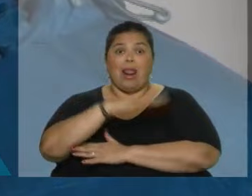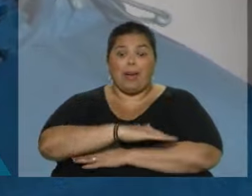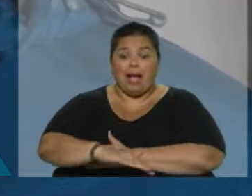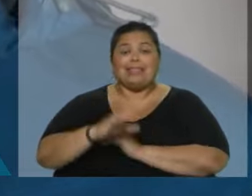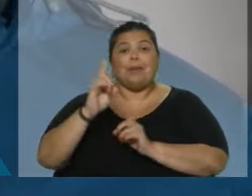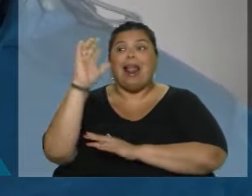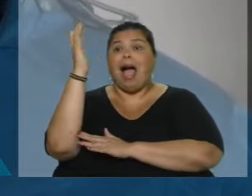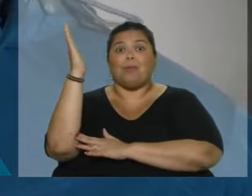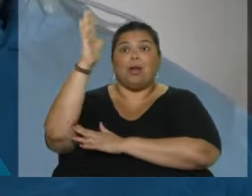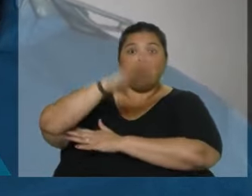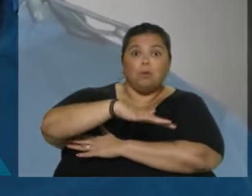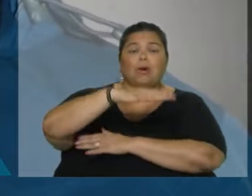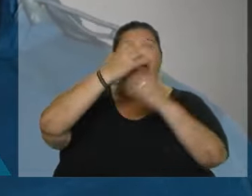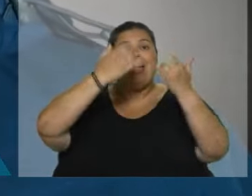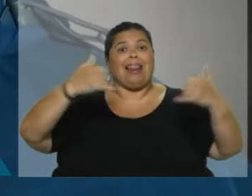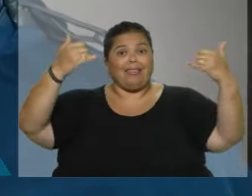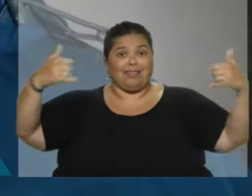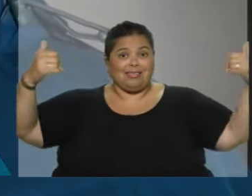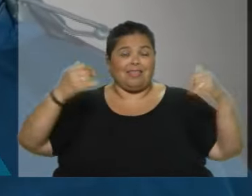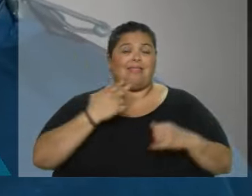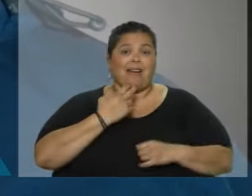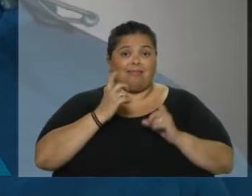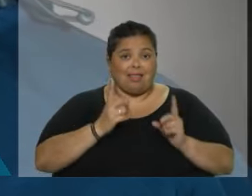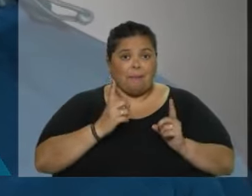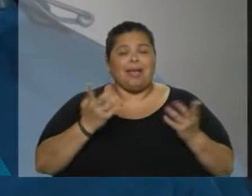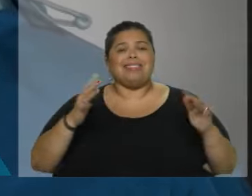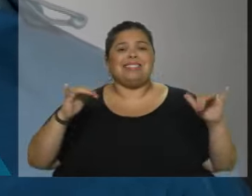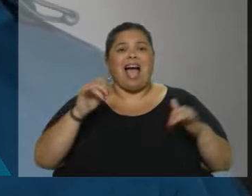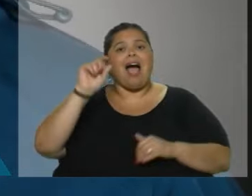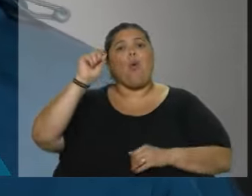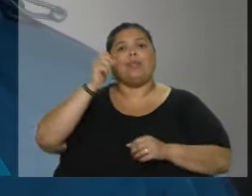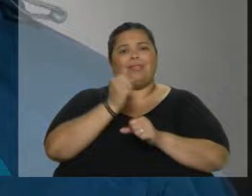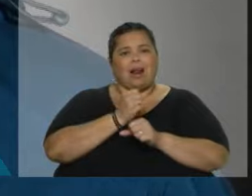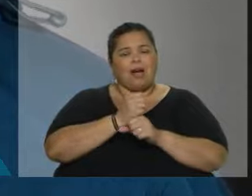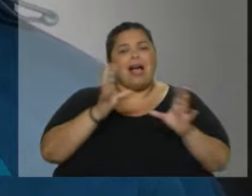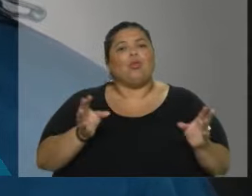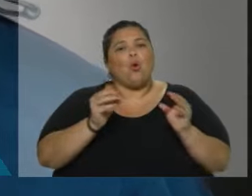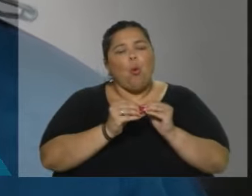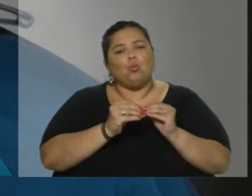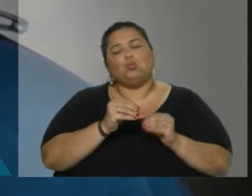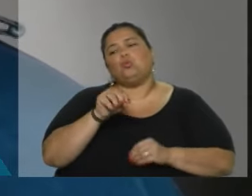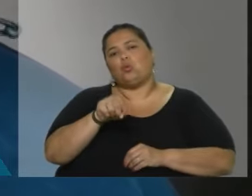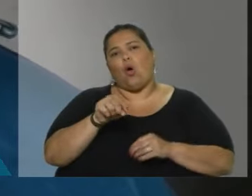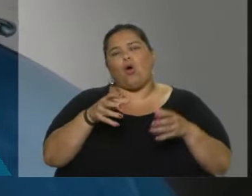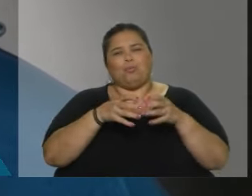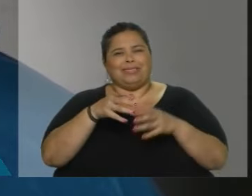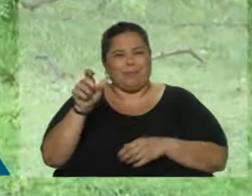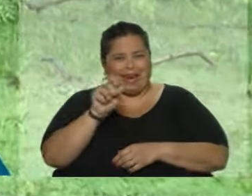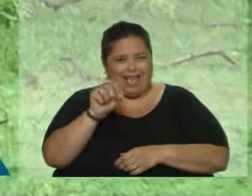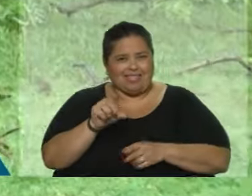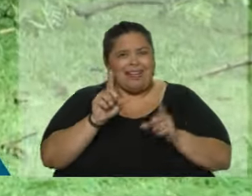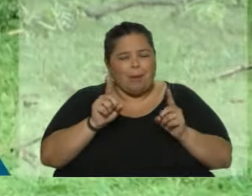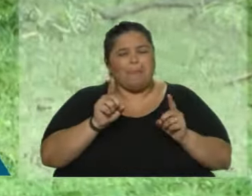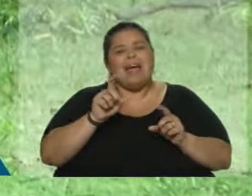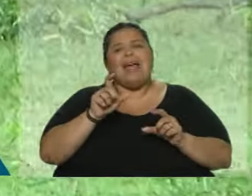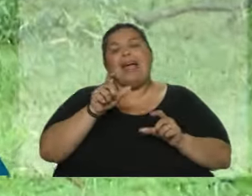árboles caídos sobre el tendido eléctrico. UTE ya está trabajando también junto con la gente de Secoed, paseos públicos, la intendencia,